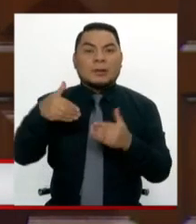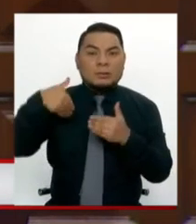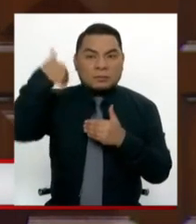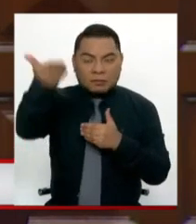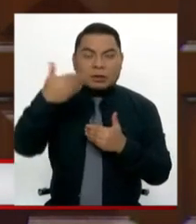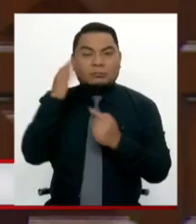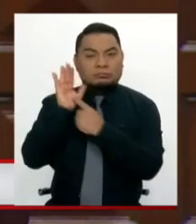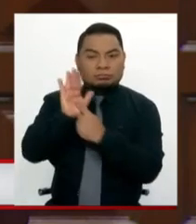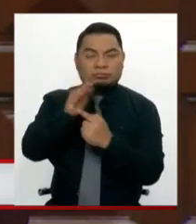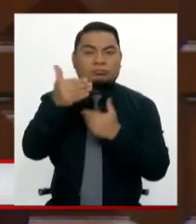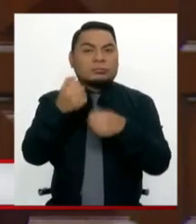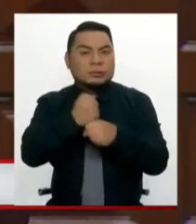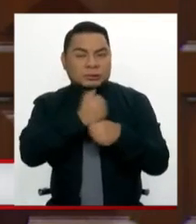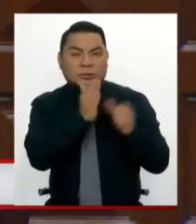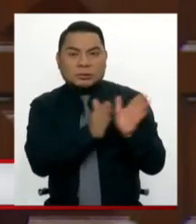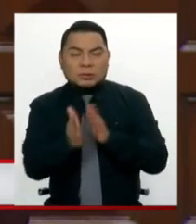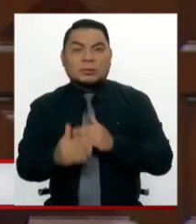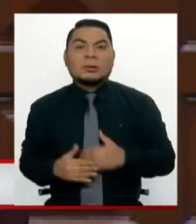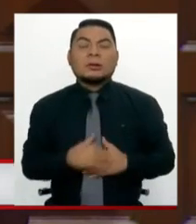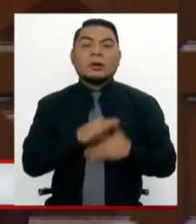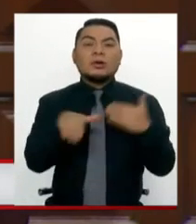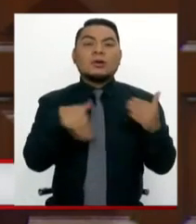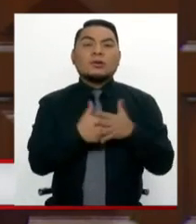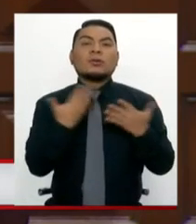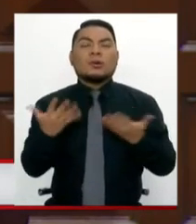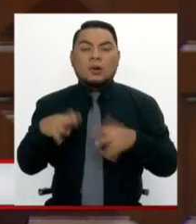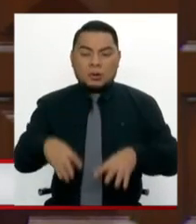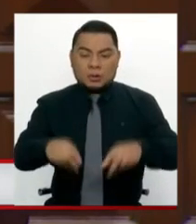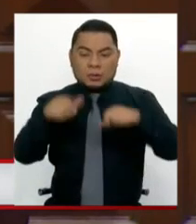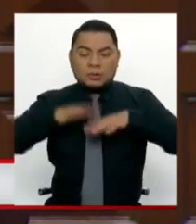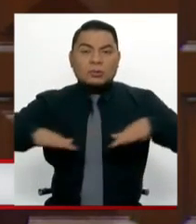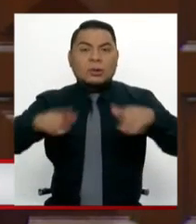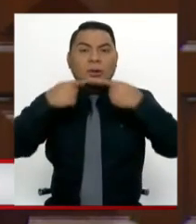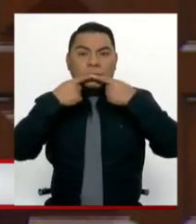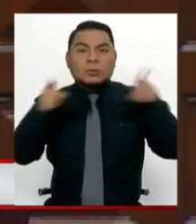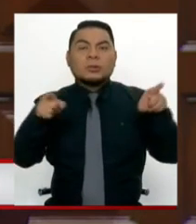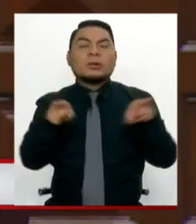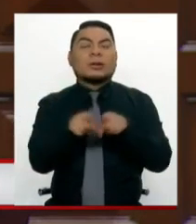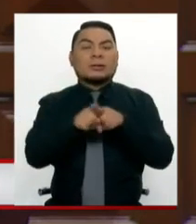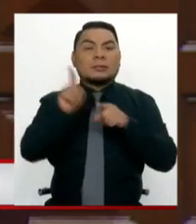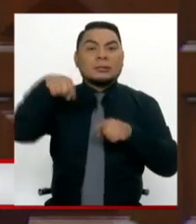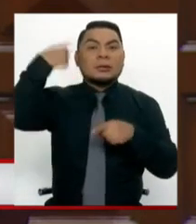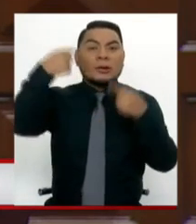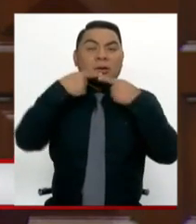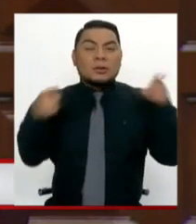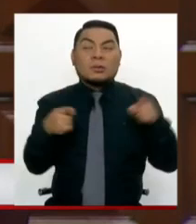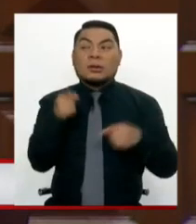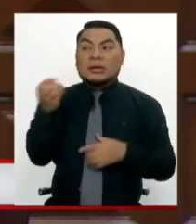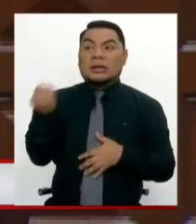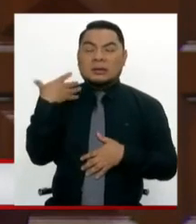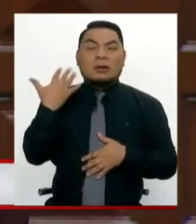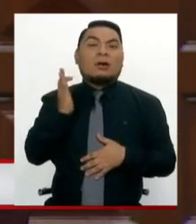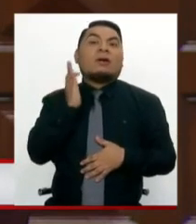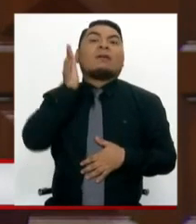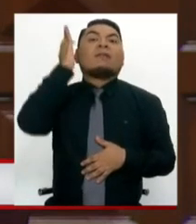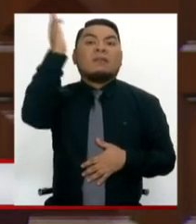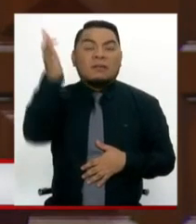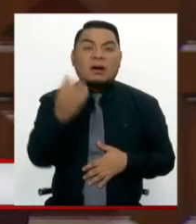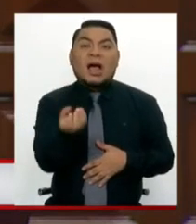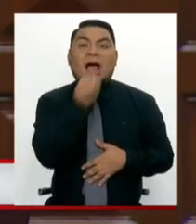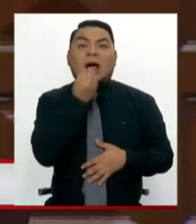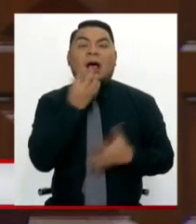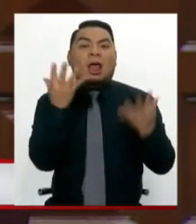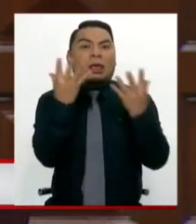adelante, trae por tierra todo lo que se ha anunciado y se anuncia apocalípticamente sobre